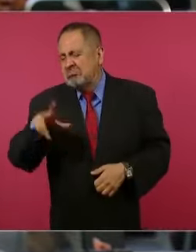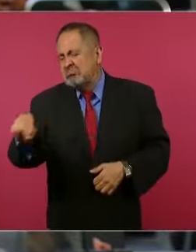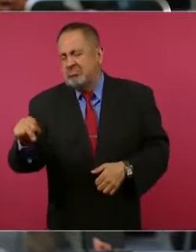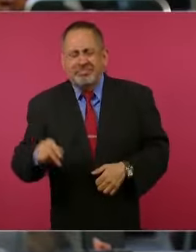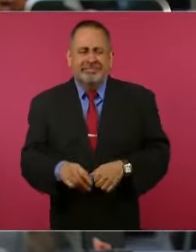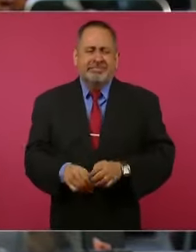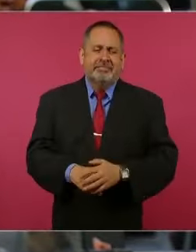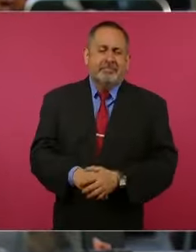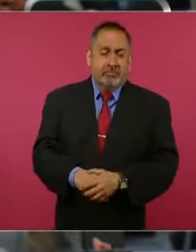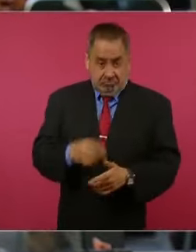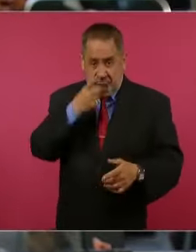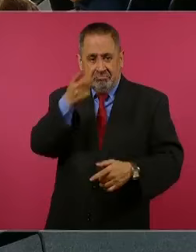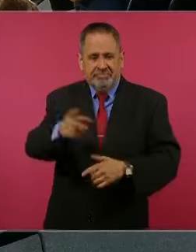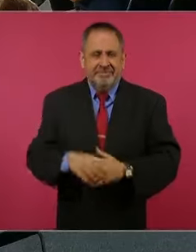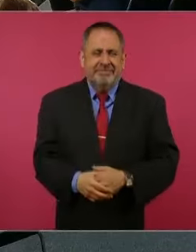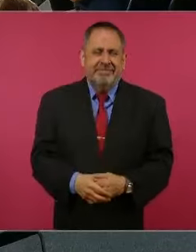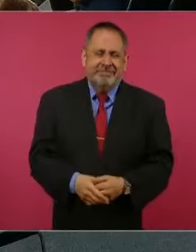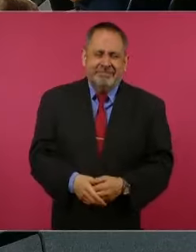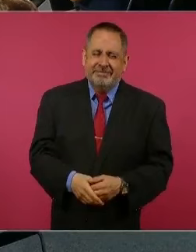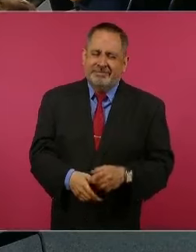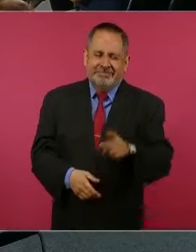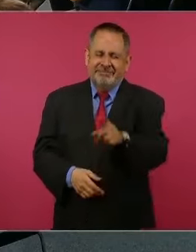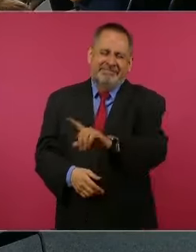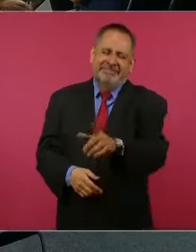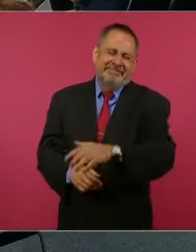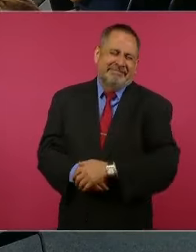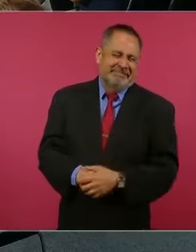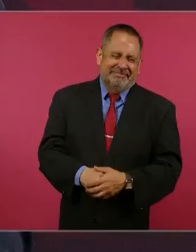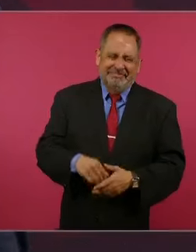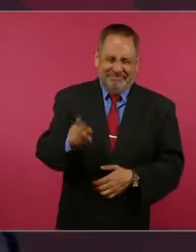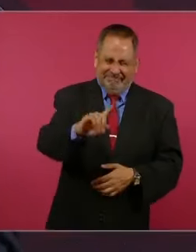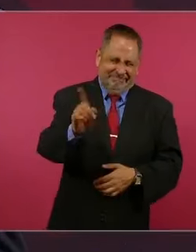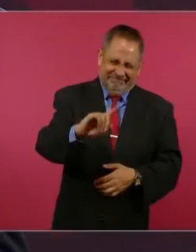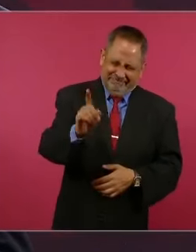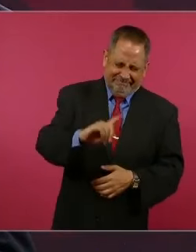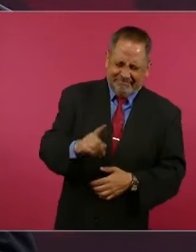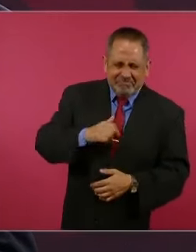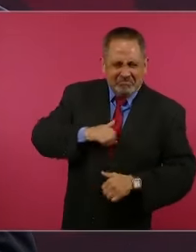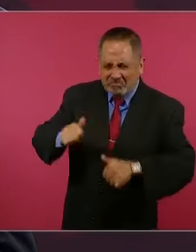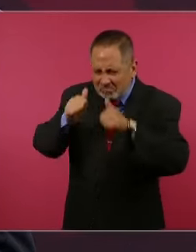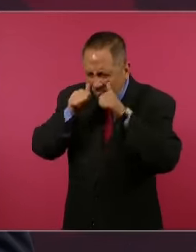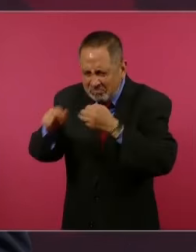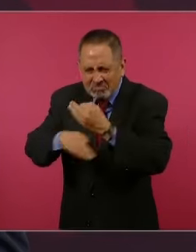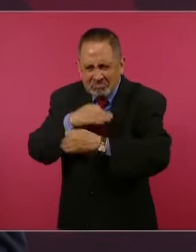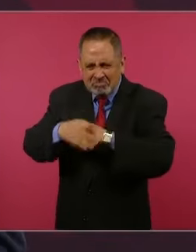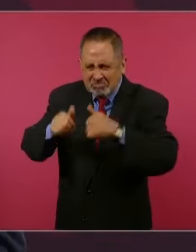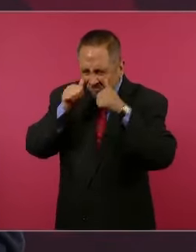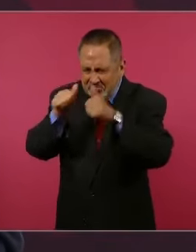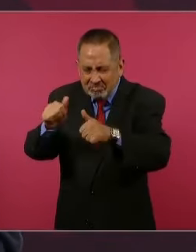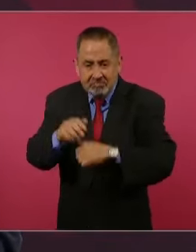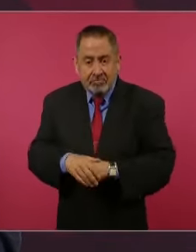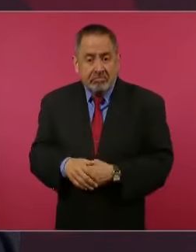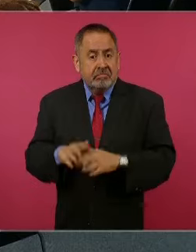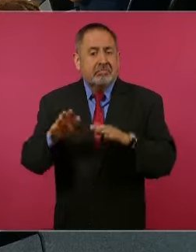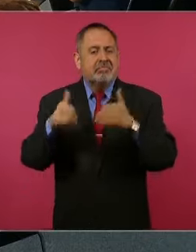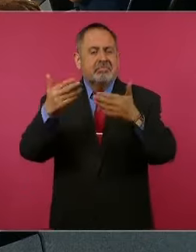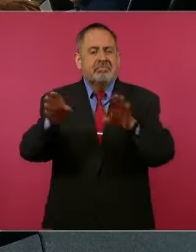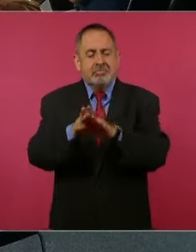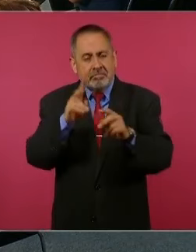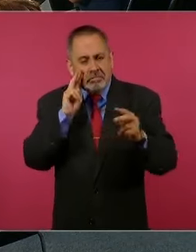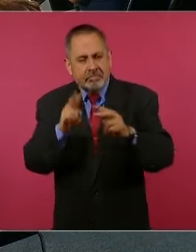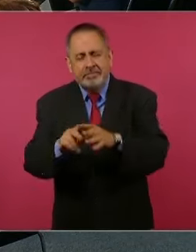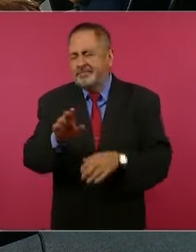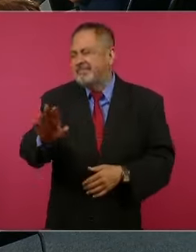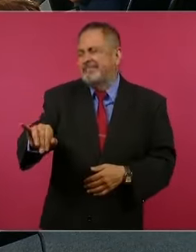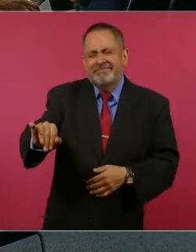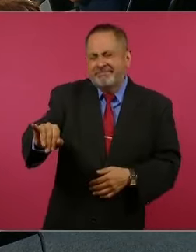No eso les dijo escuchamos todo a toda la gente han estado ya fuera lo vieron salir el otro día